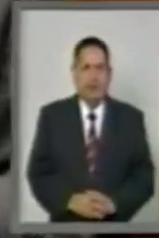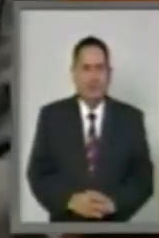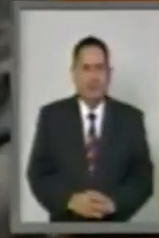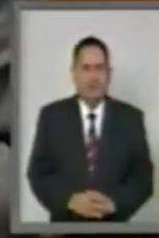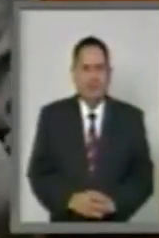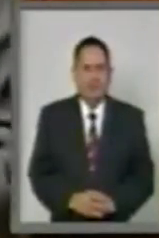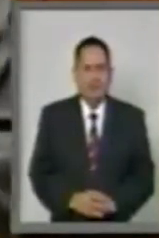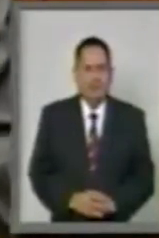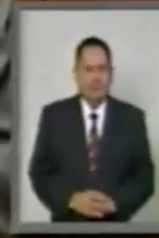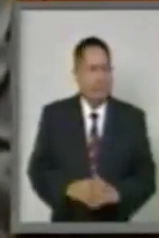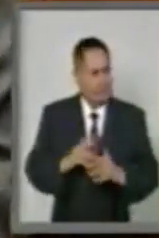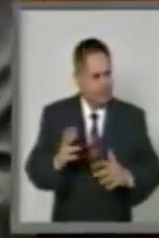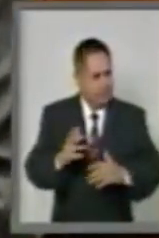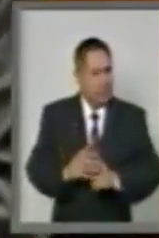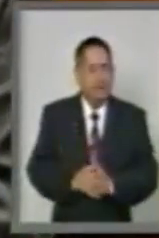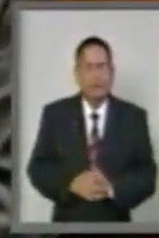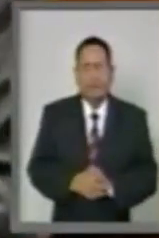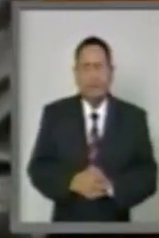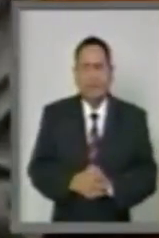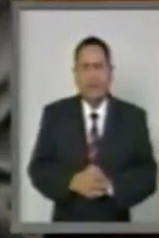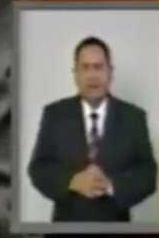Viene usted, señor secretario,